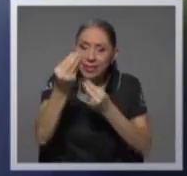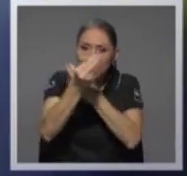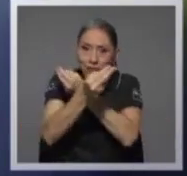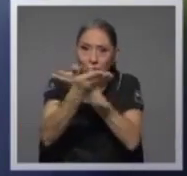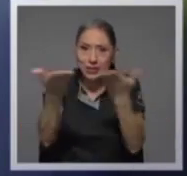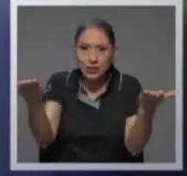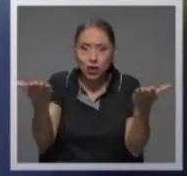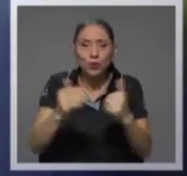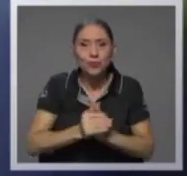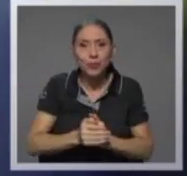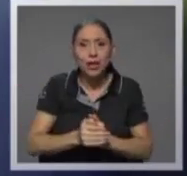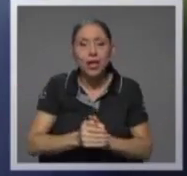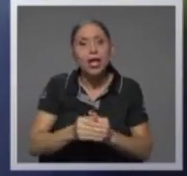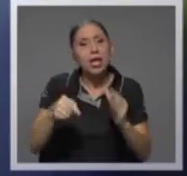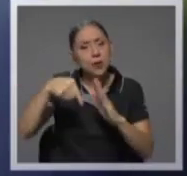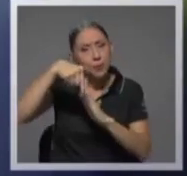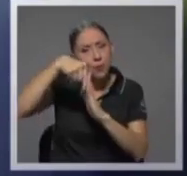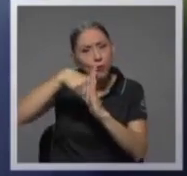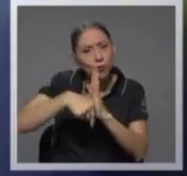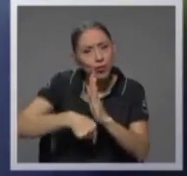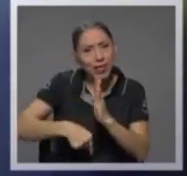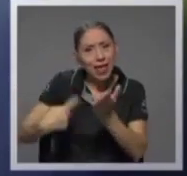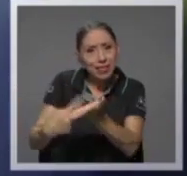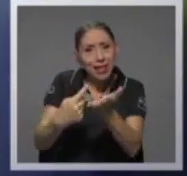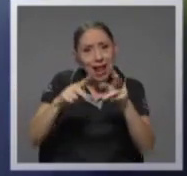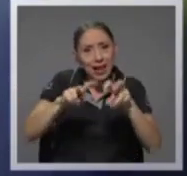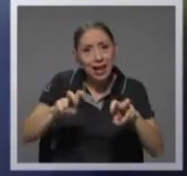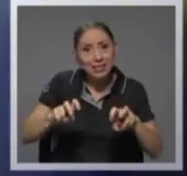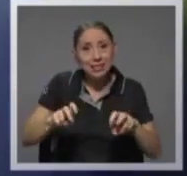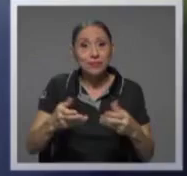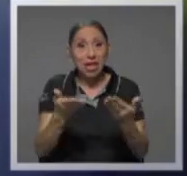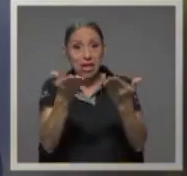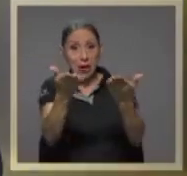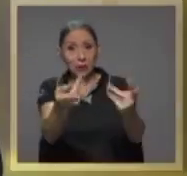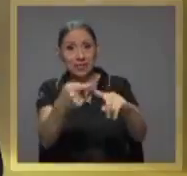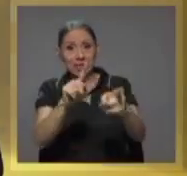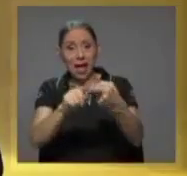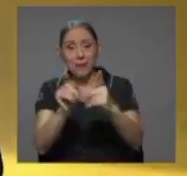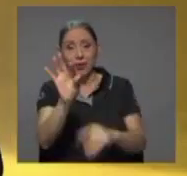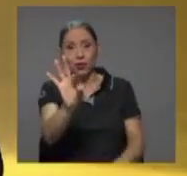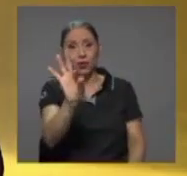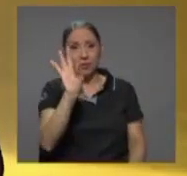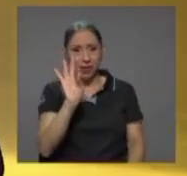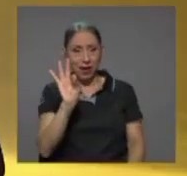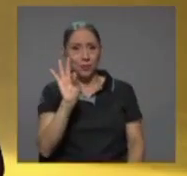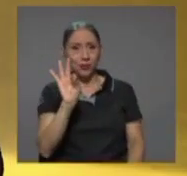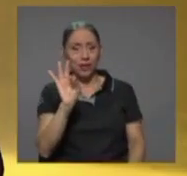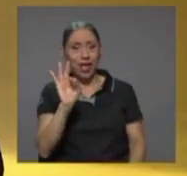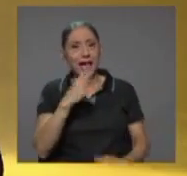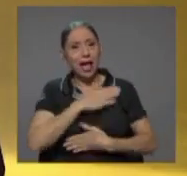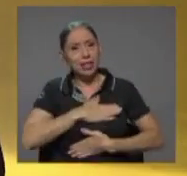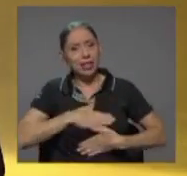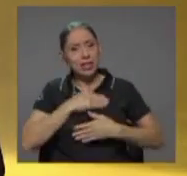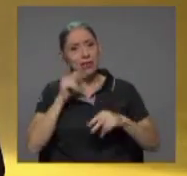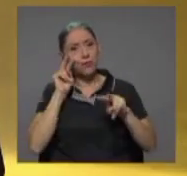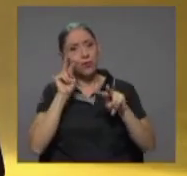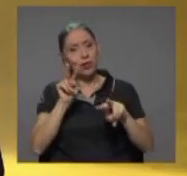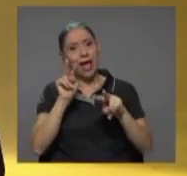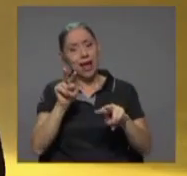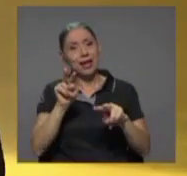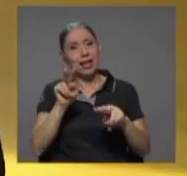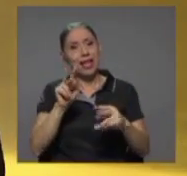información y por la profundidad del análisis. Y a las amigas y amigos los invitamos a disfrutar de